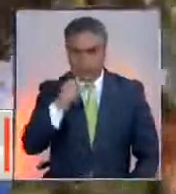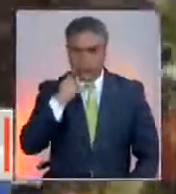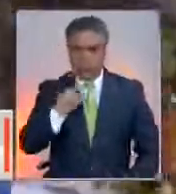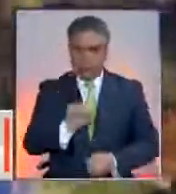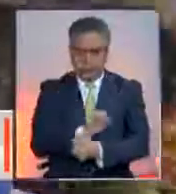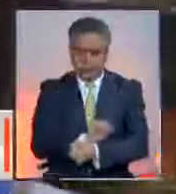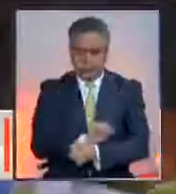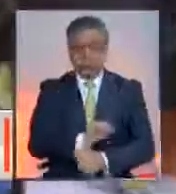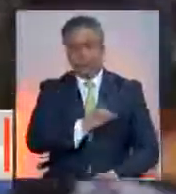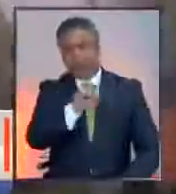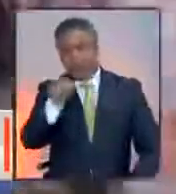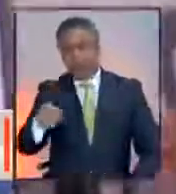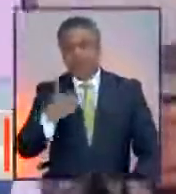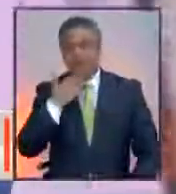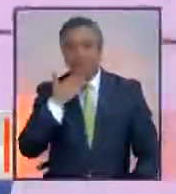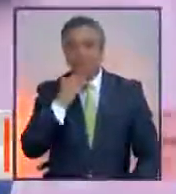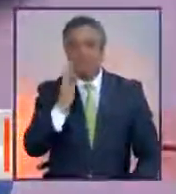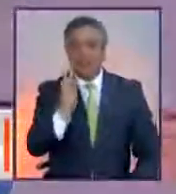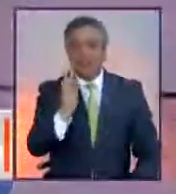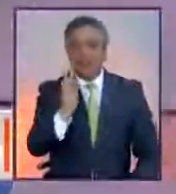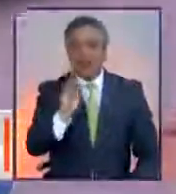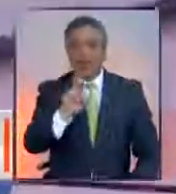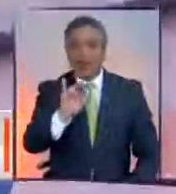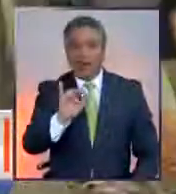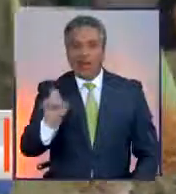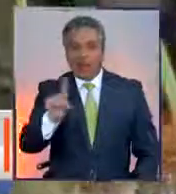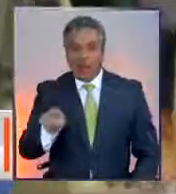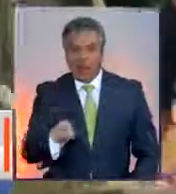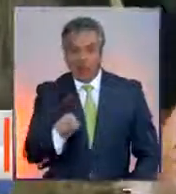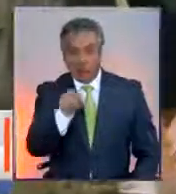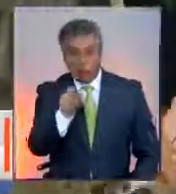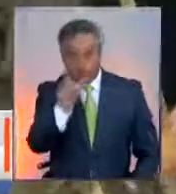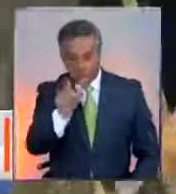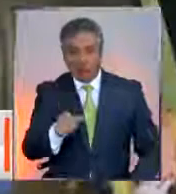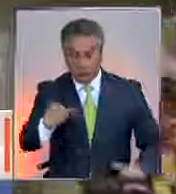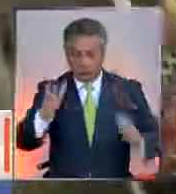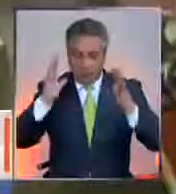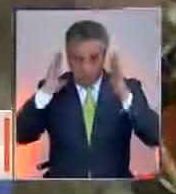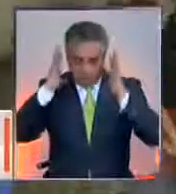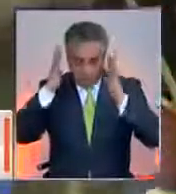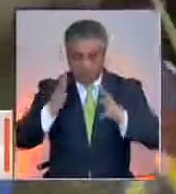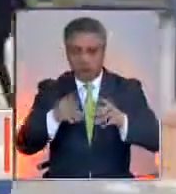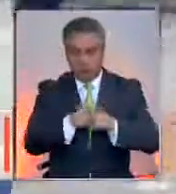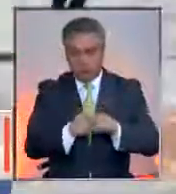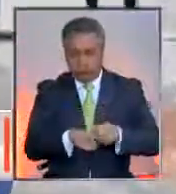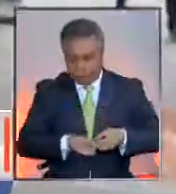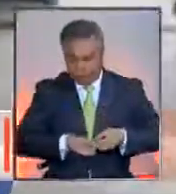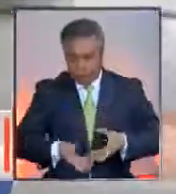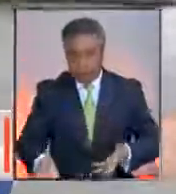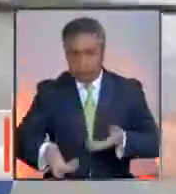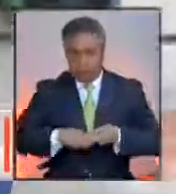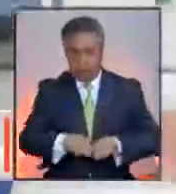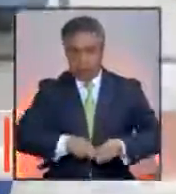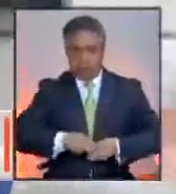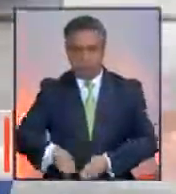Y también con Felipe Ríos, que sería el joven con capucha que habría rociado material combustible dentro de la